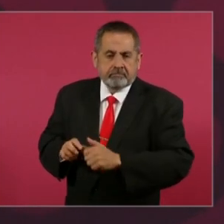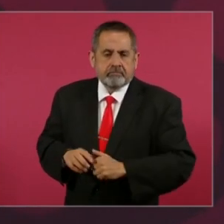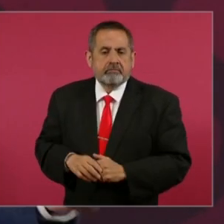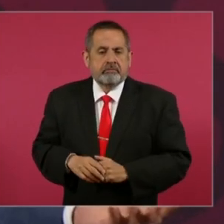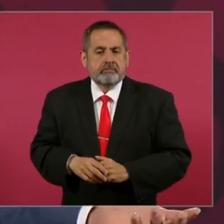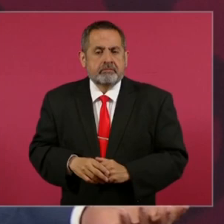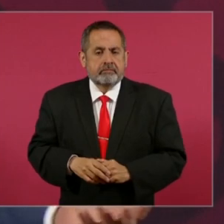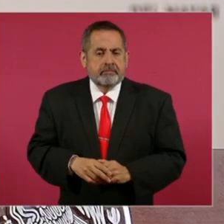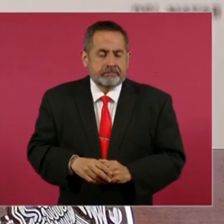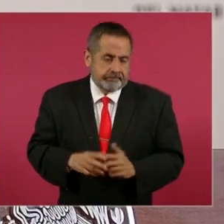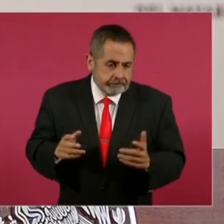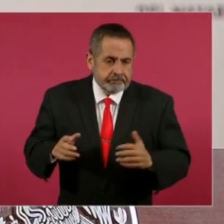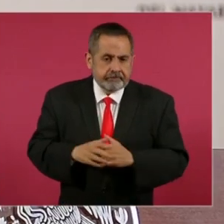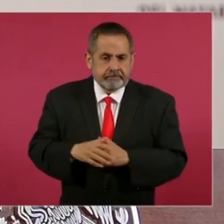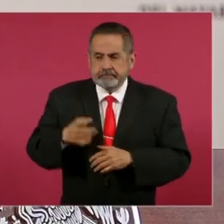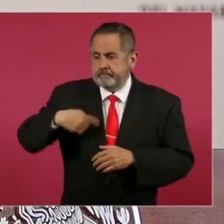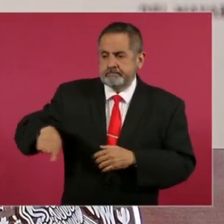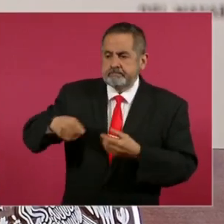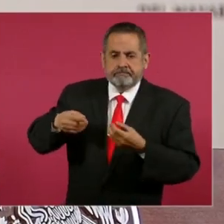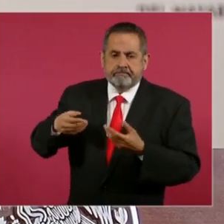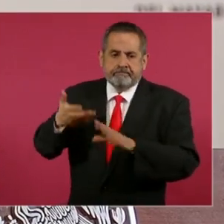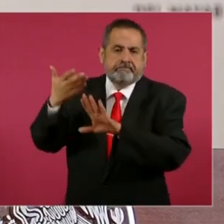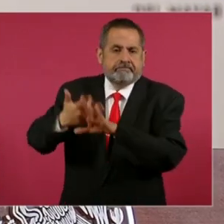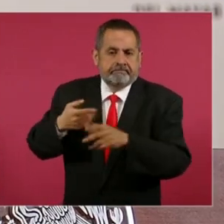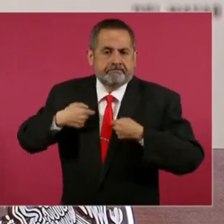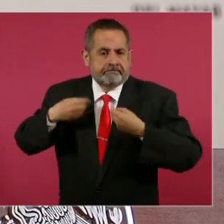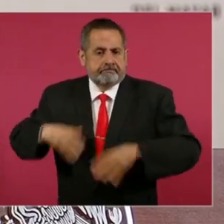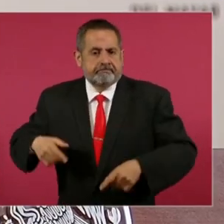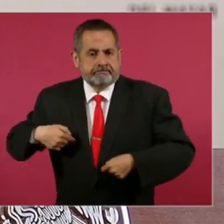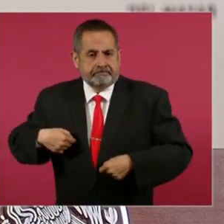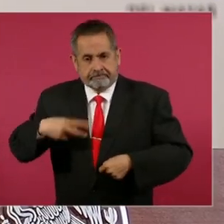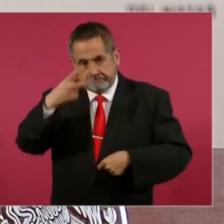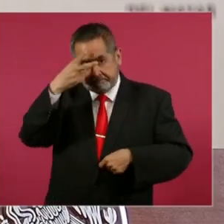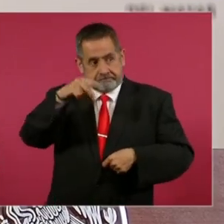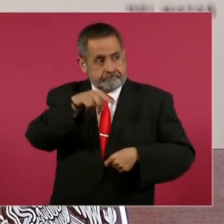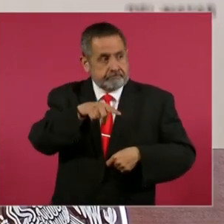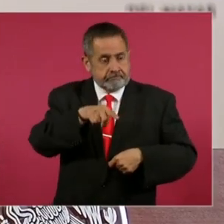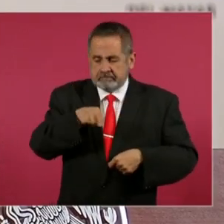porque nos atañe el tema,